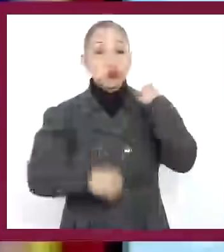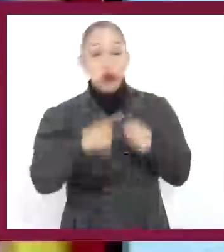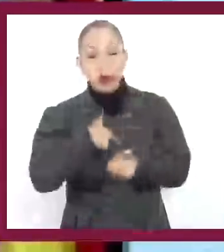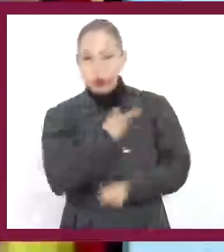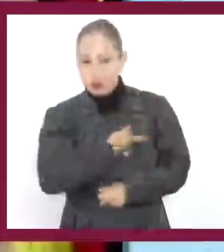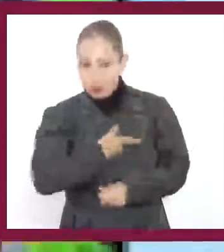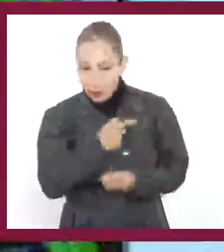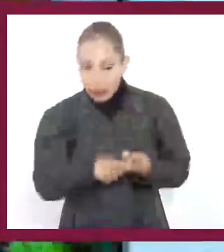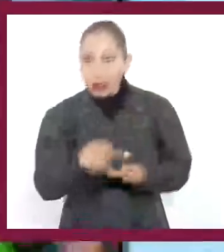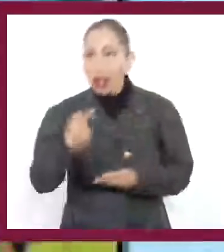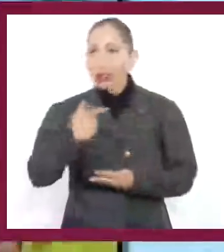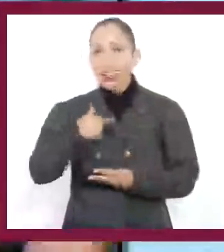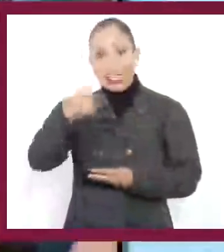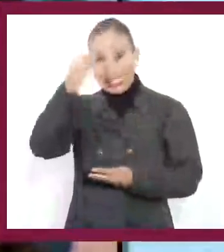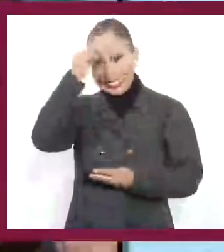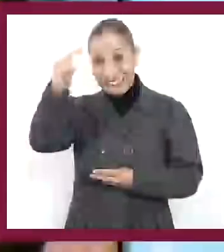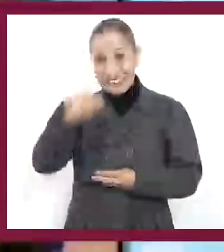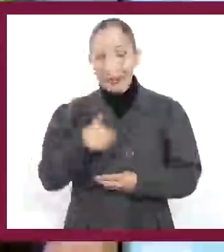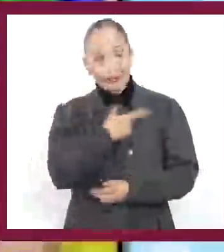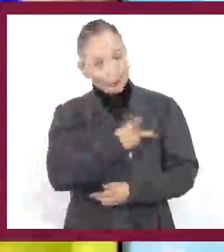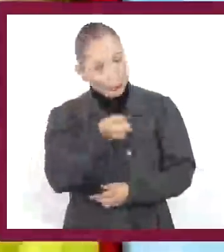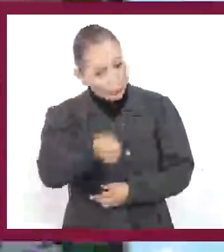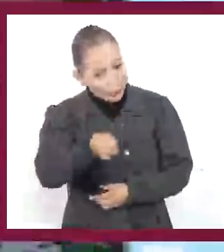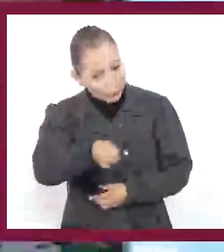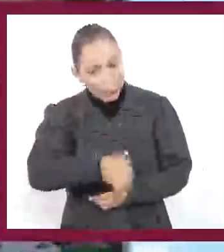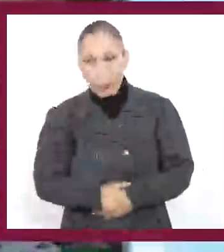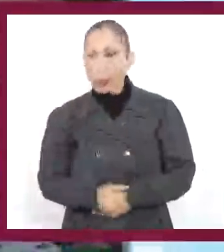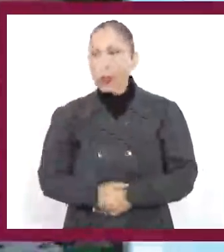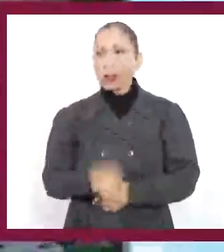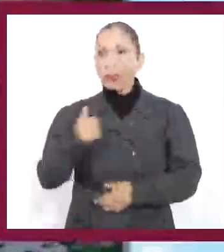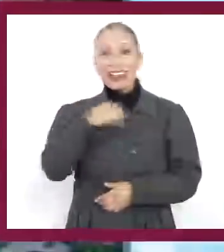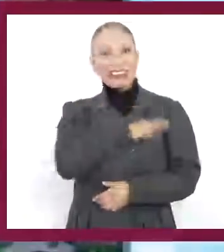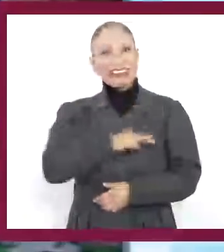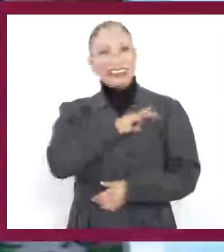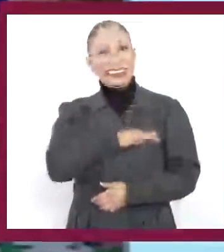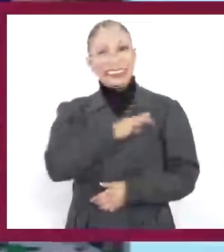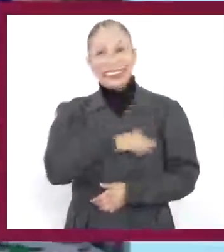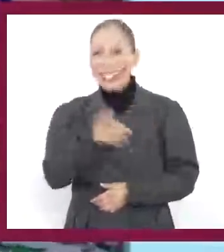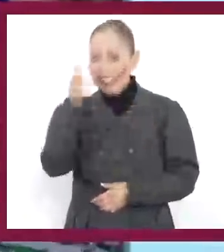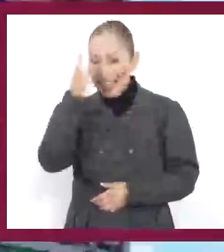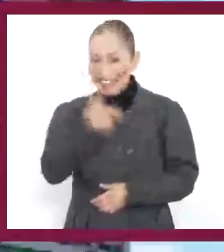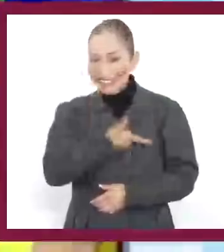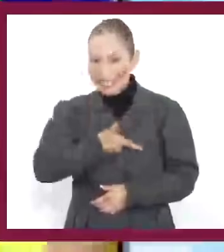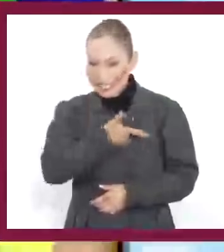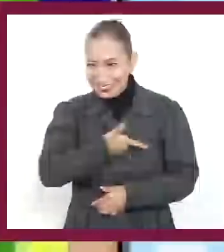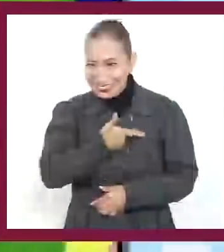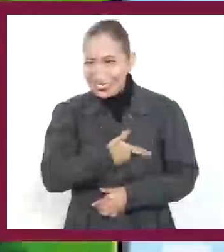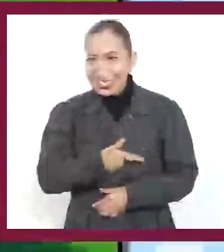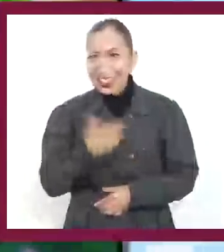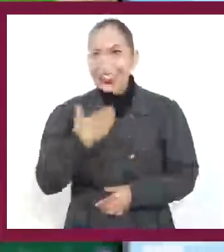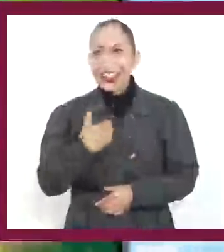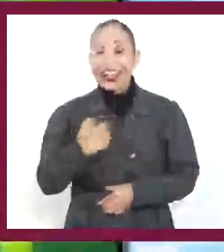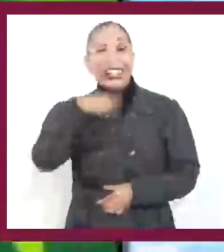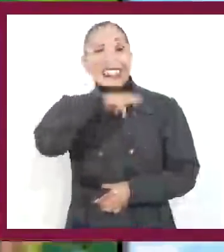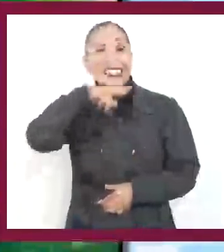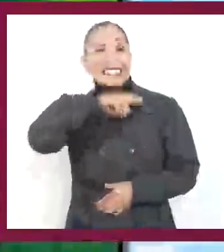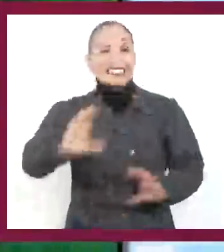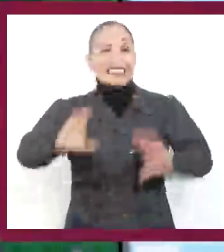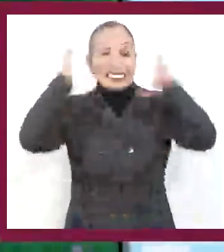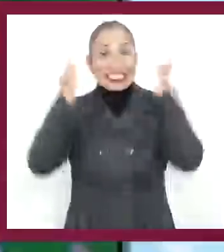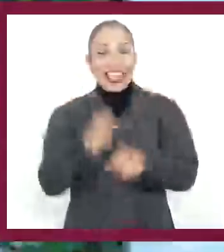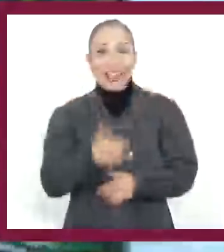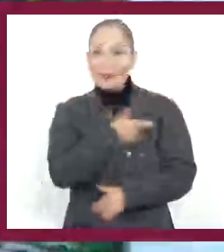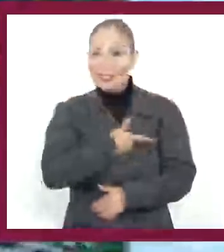gusto, Glotón. ¡Yo soy listo! Mucho gusto, ¿listo? ¡Y yo feliz! Hola, Feliz, mucho gusto. Yo soy Rapidón. Hola,